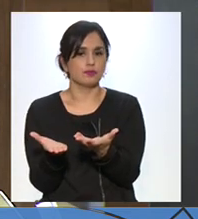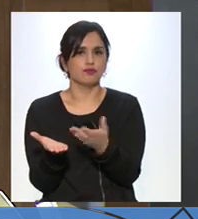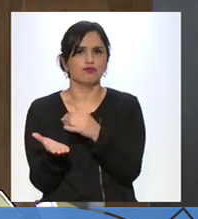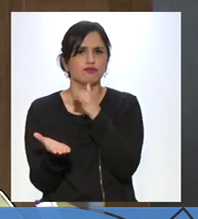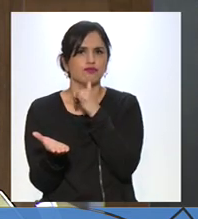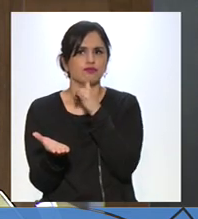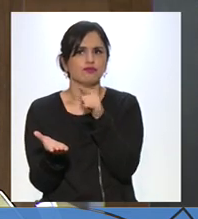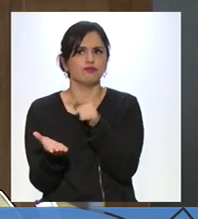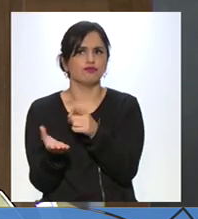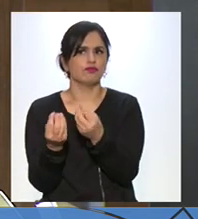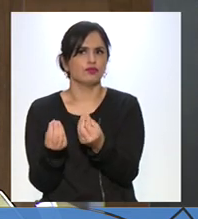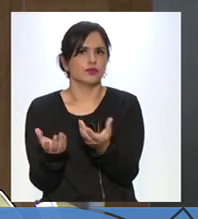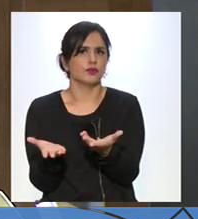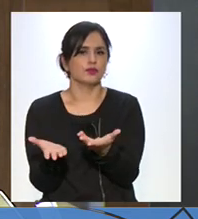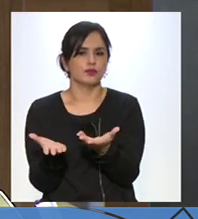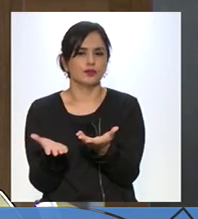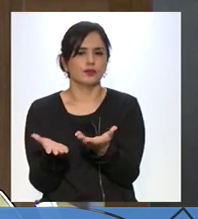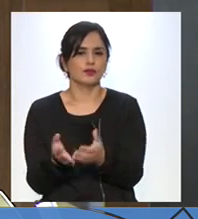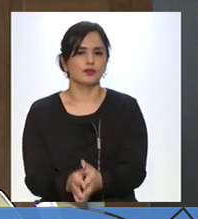sé, pues bien,